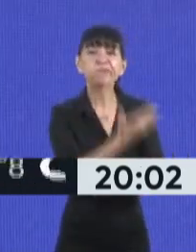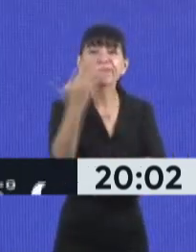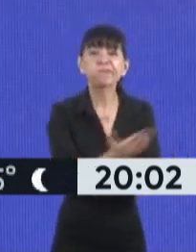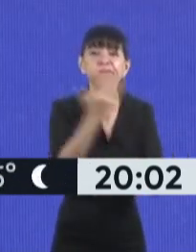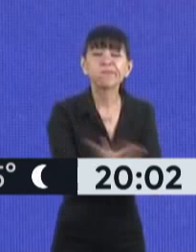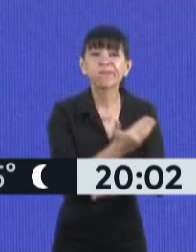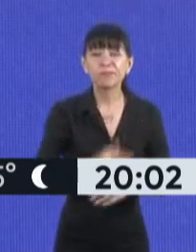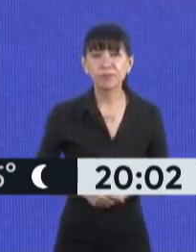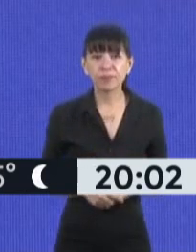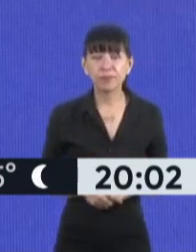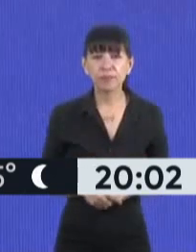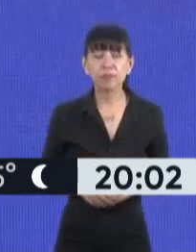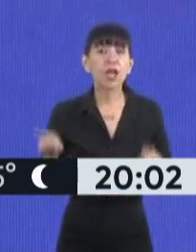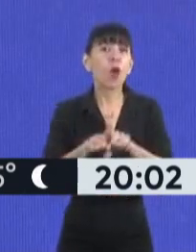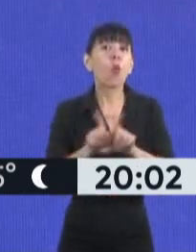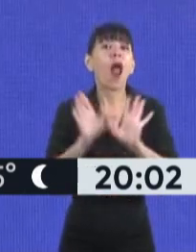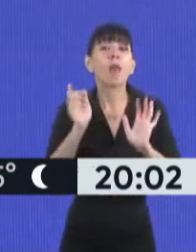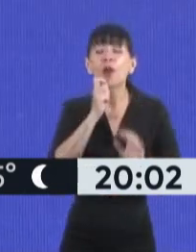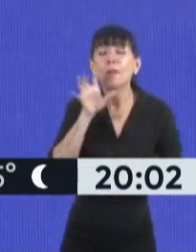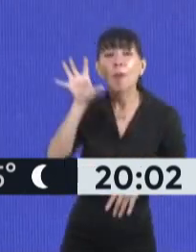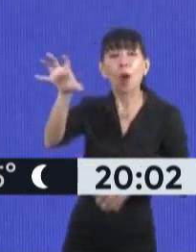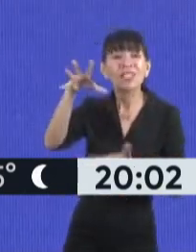Fuego, en